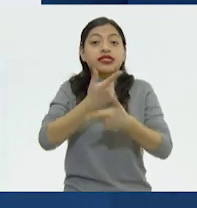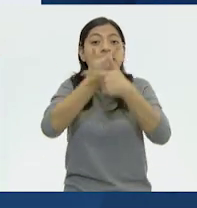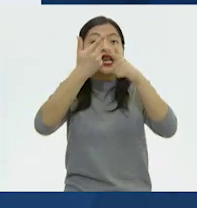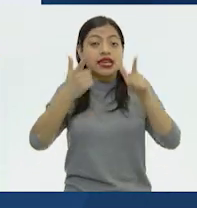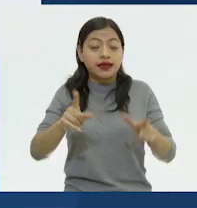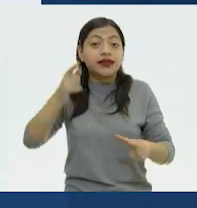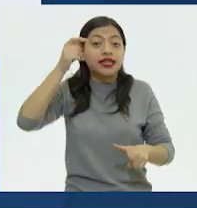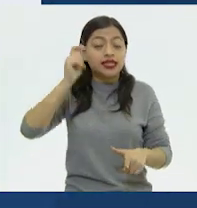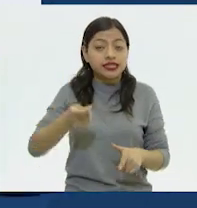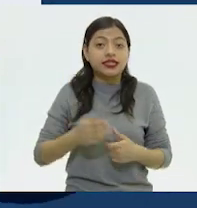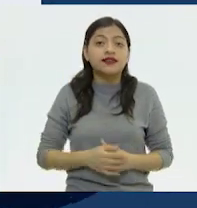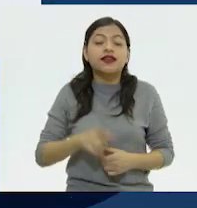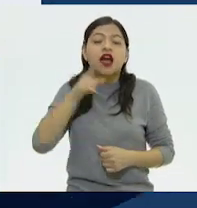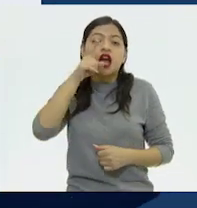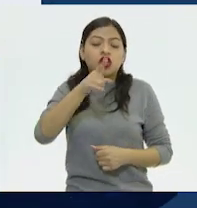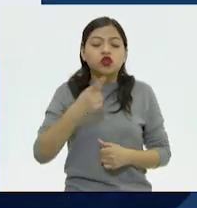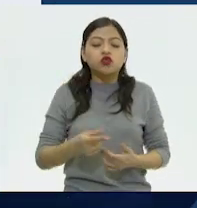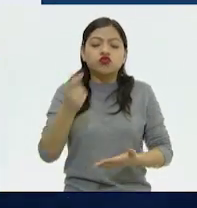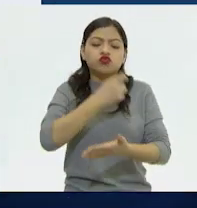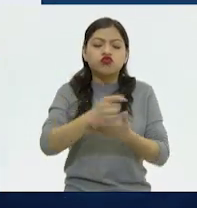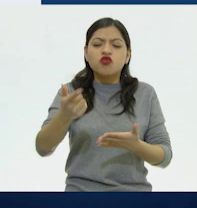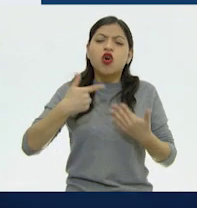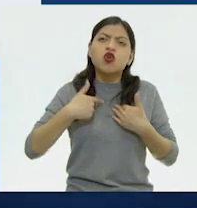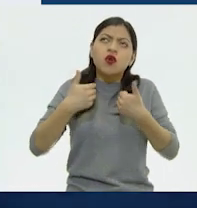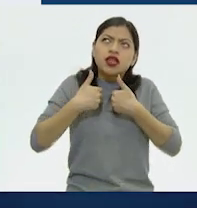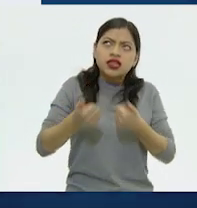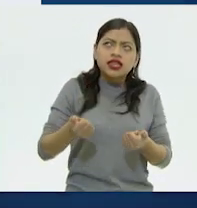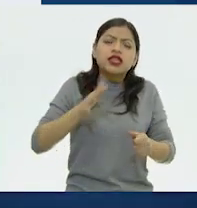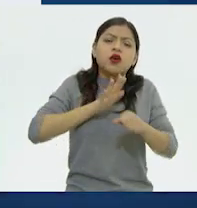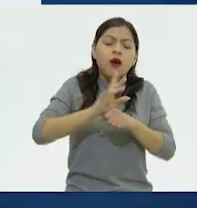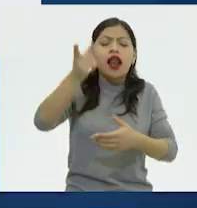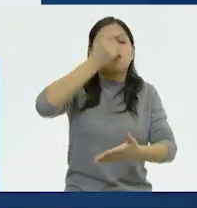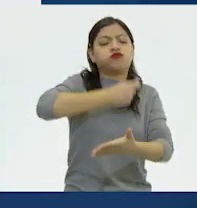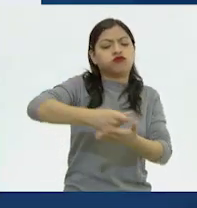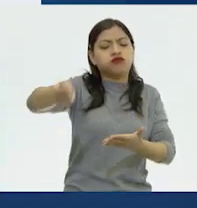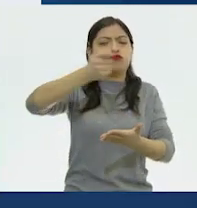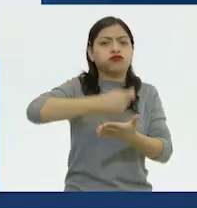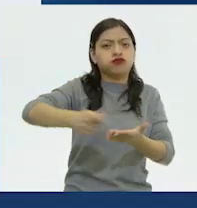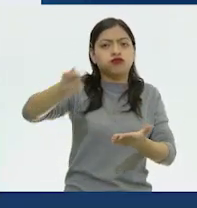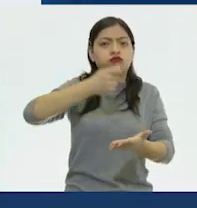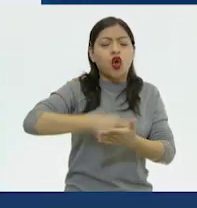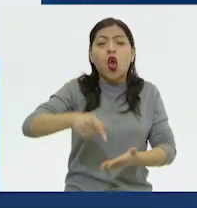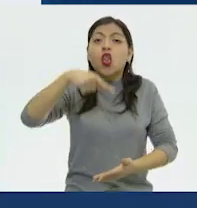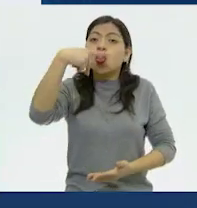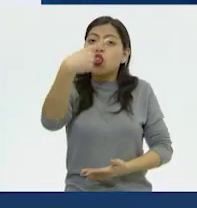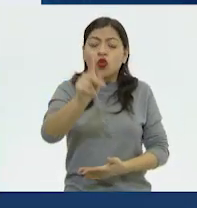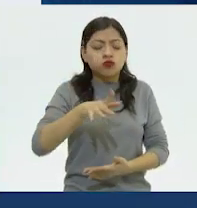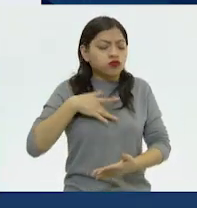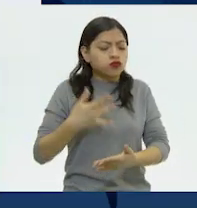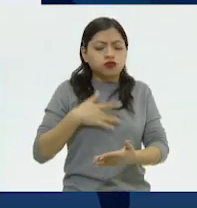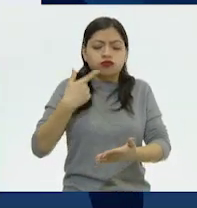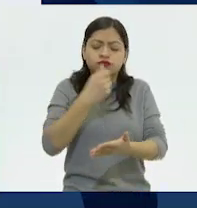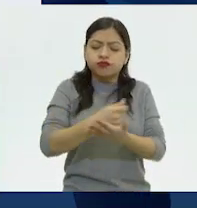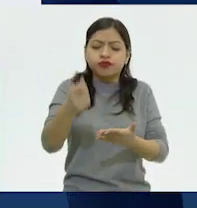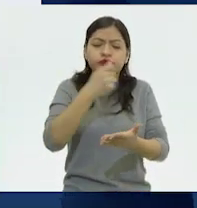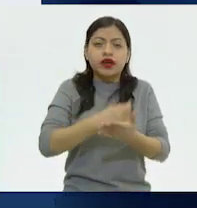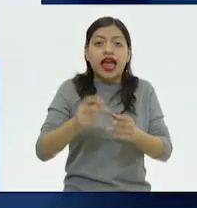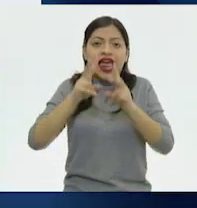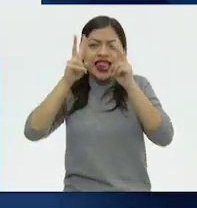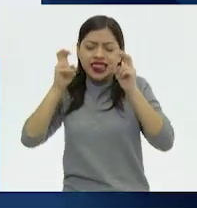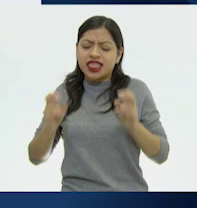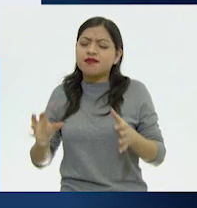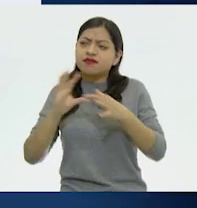busca identificar cuánto comprendiste sobre un tema, que debes responderla con tus propias palabras. Requiere que hables sobre un